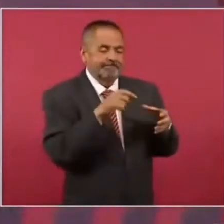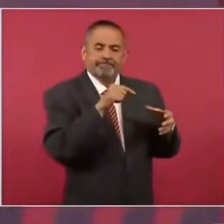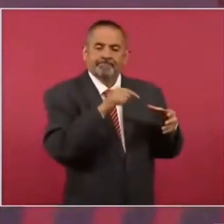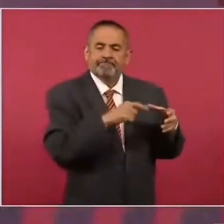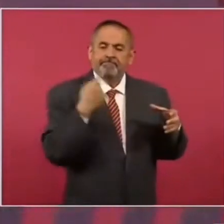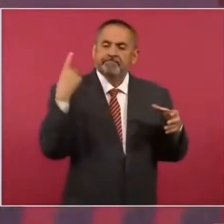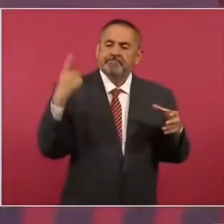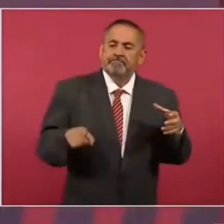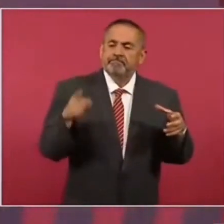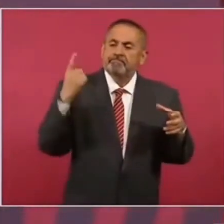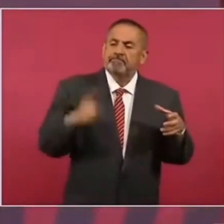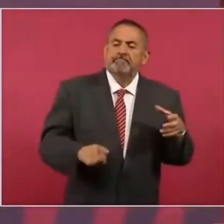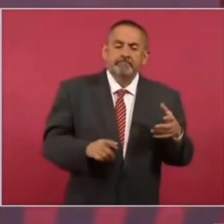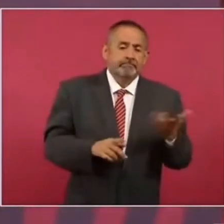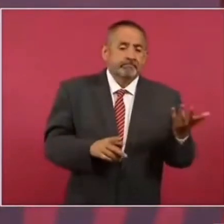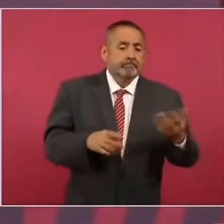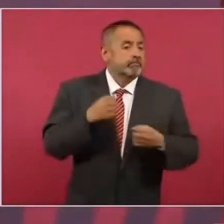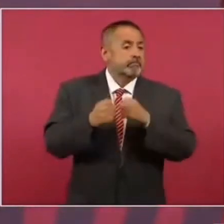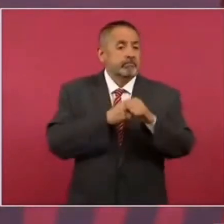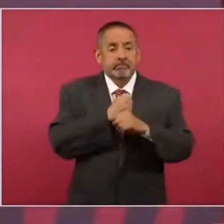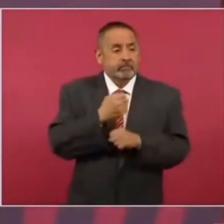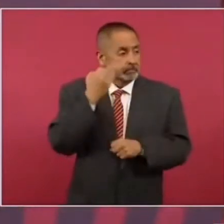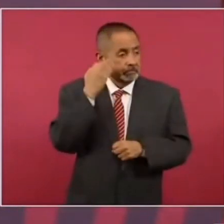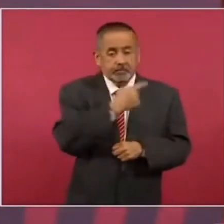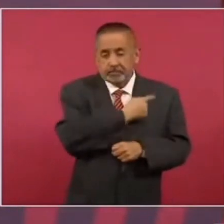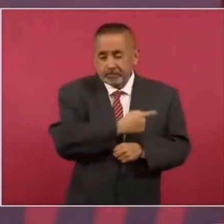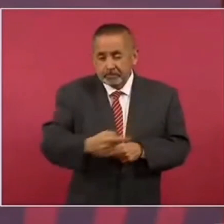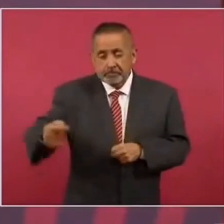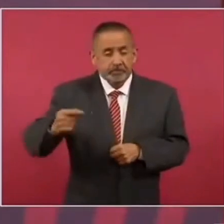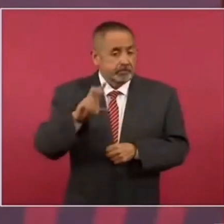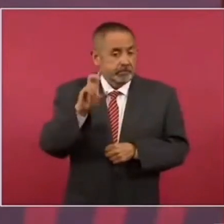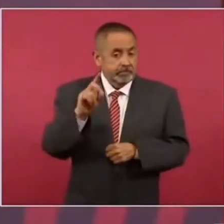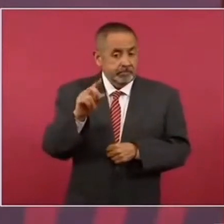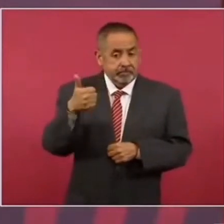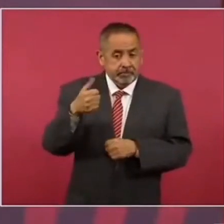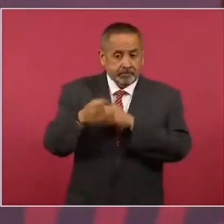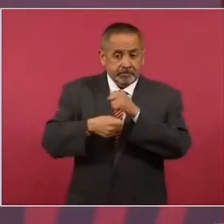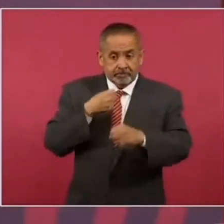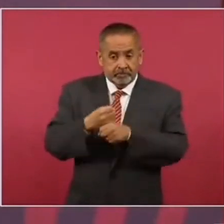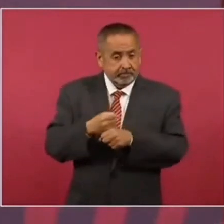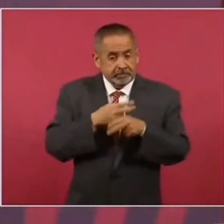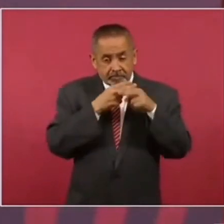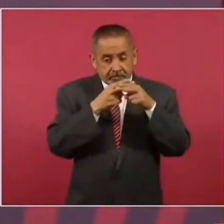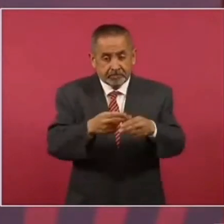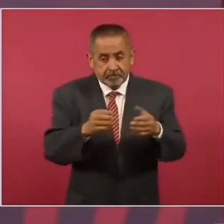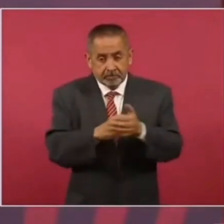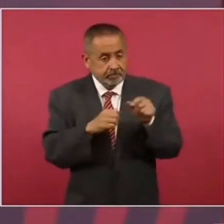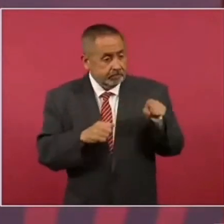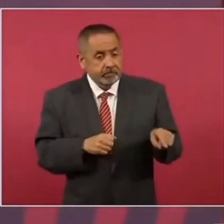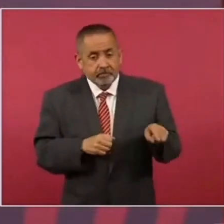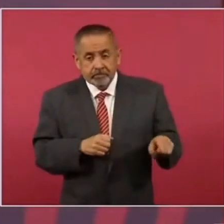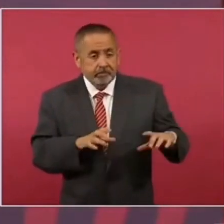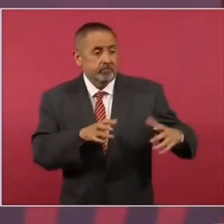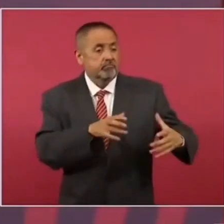predomina, ¿no? Pero son 36 años.